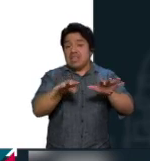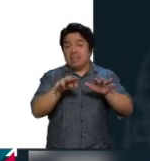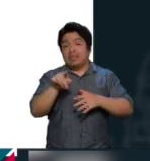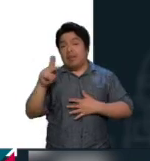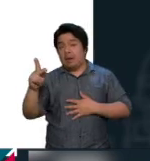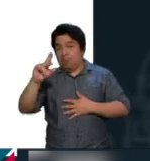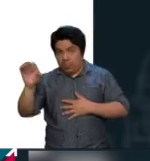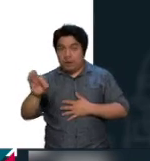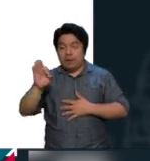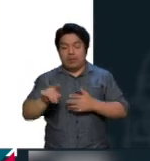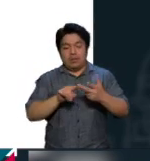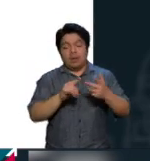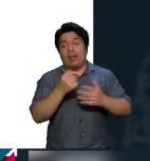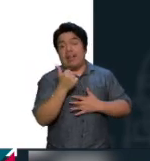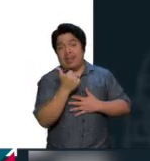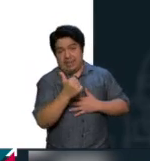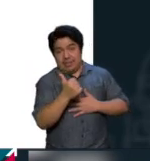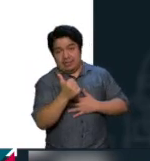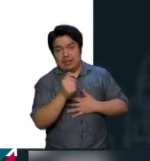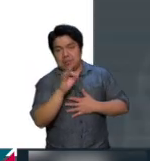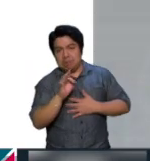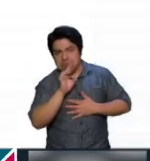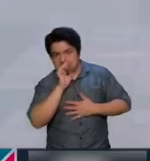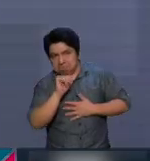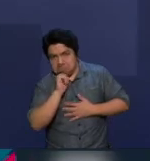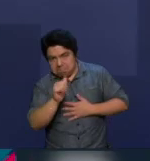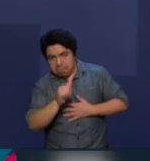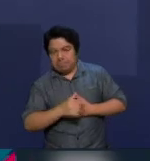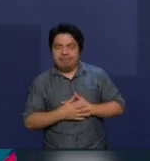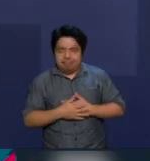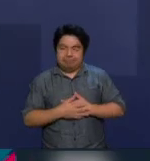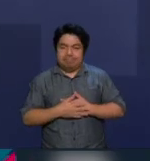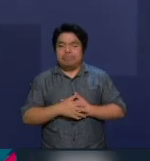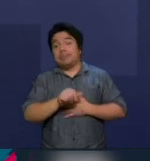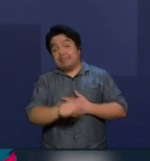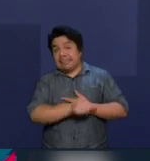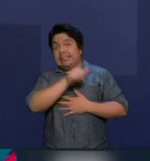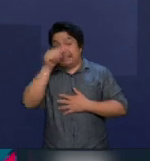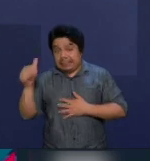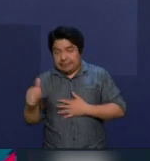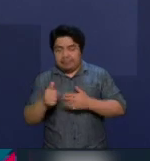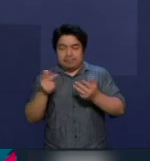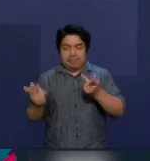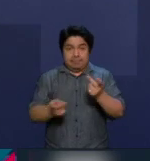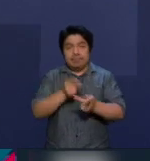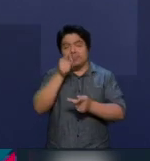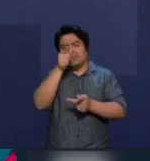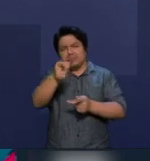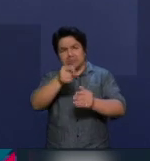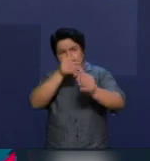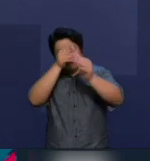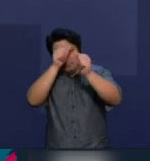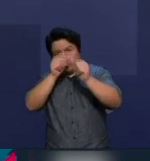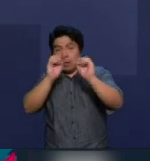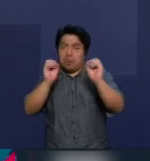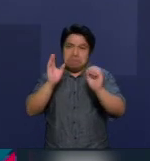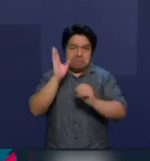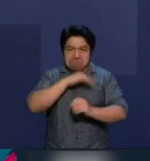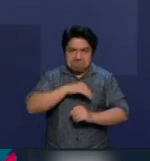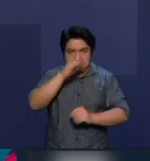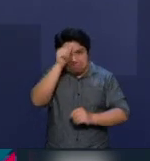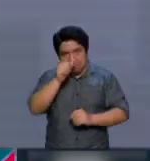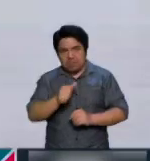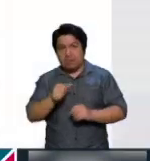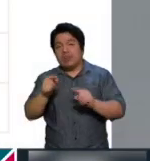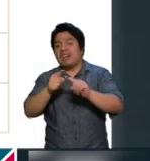Poder Judicial y 6% no contestó. Otra de las preguntas fue, ¿usted estaría de acuerdo o en desacuerdo con la creación de un